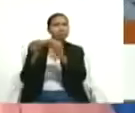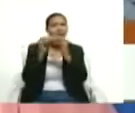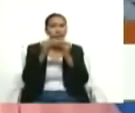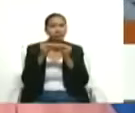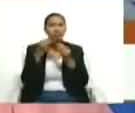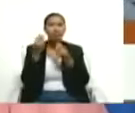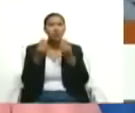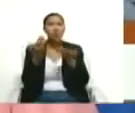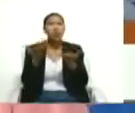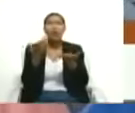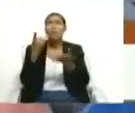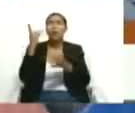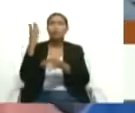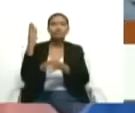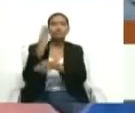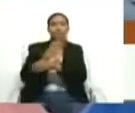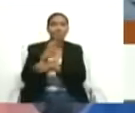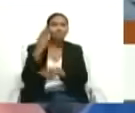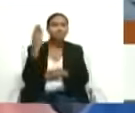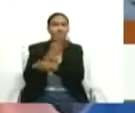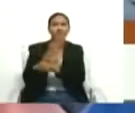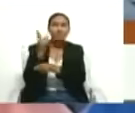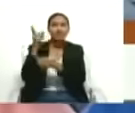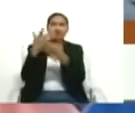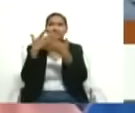frente a las sanciones criminales y legales.